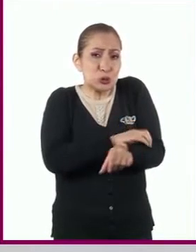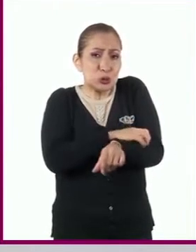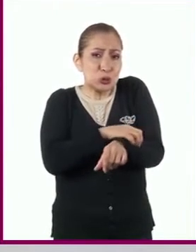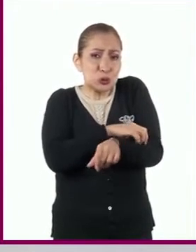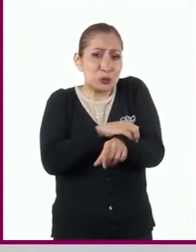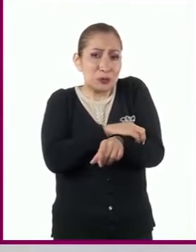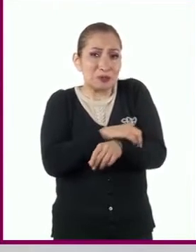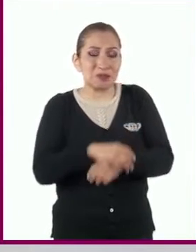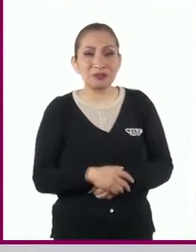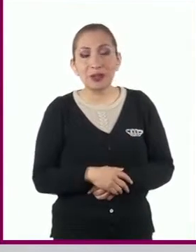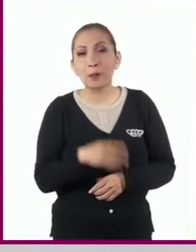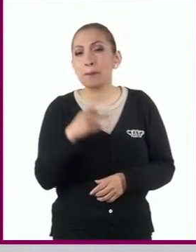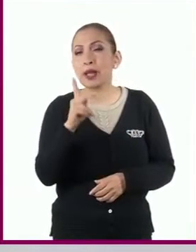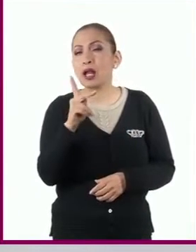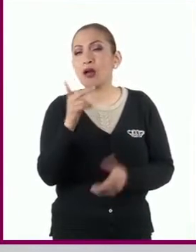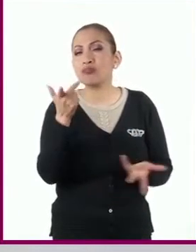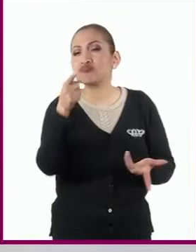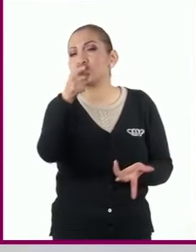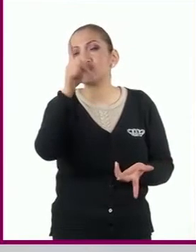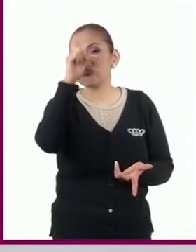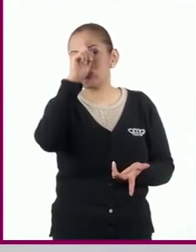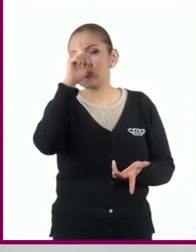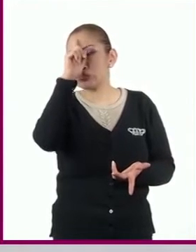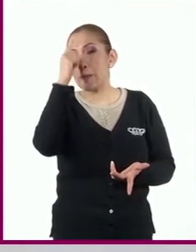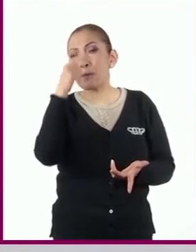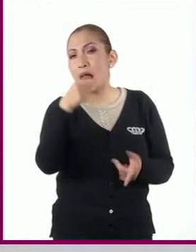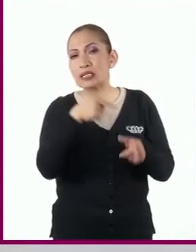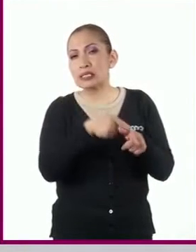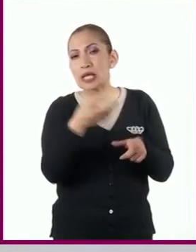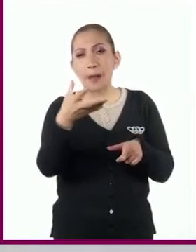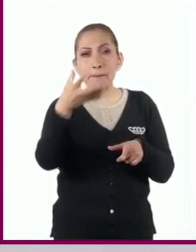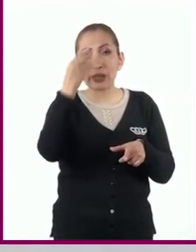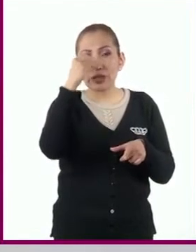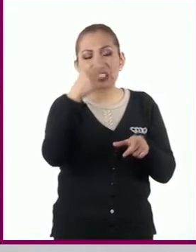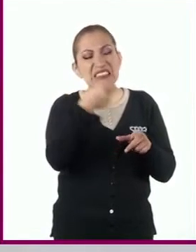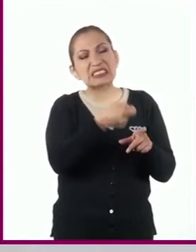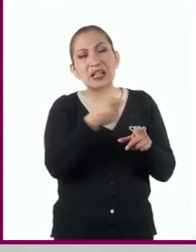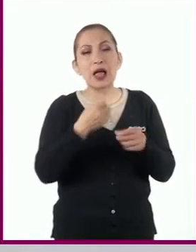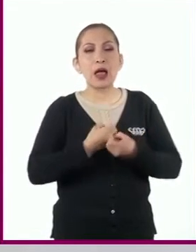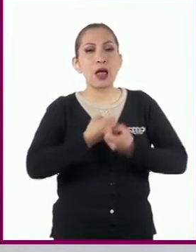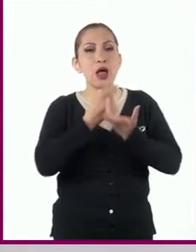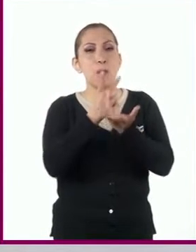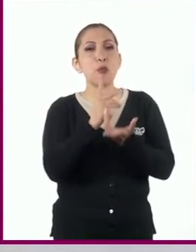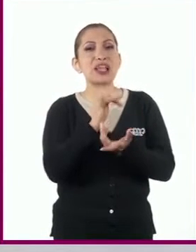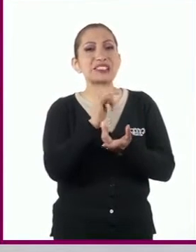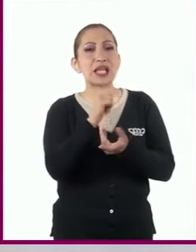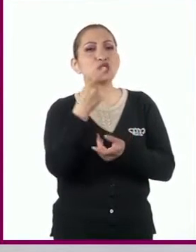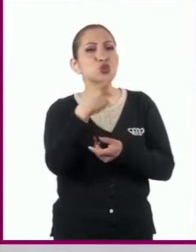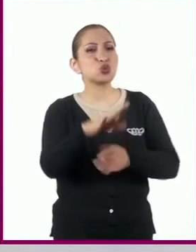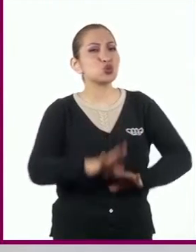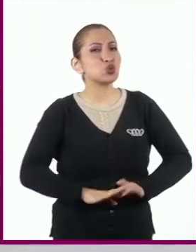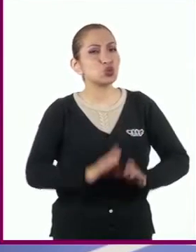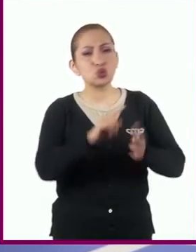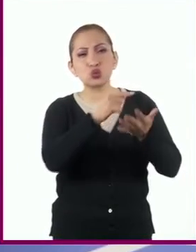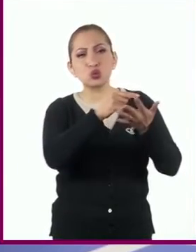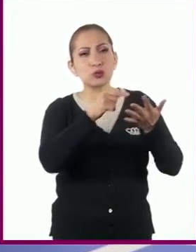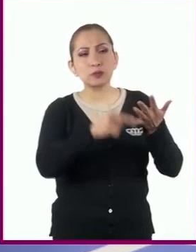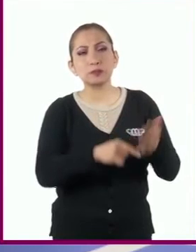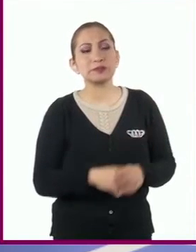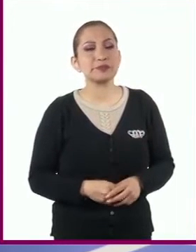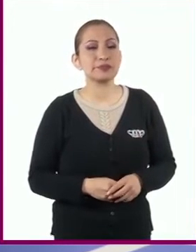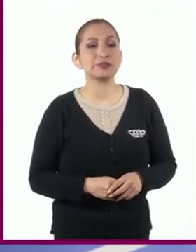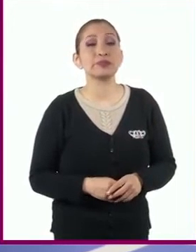piel. Pero, ¿qué nos recomienda para seguir aprendiendo sobre la poesía y sus características?